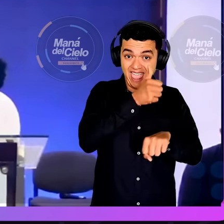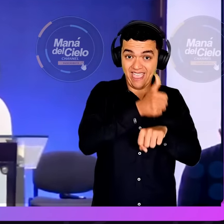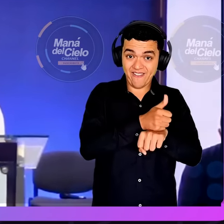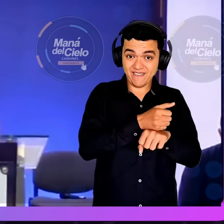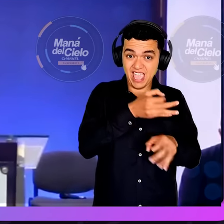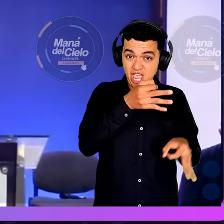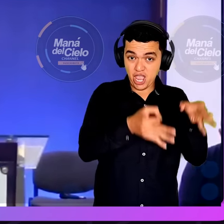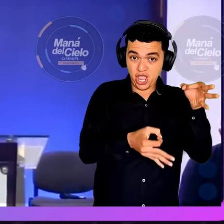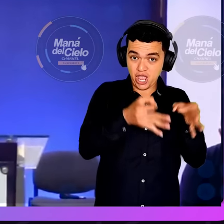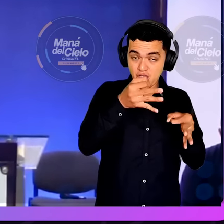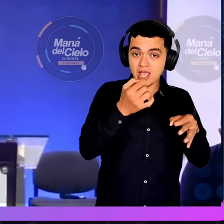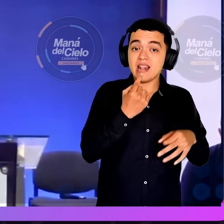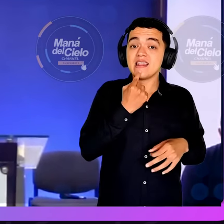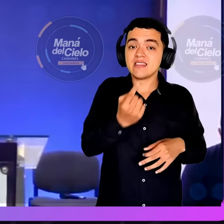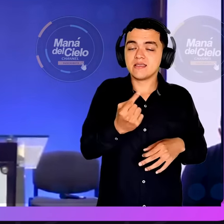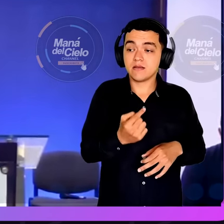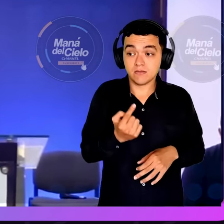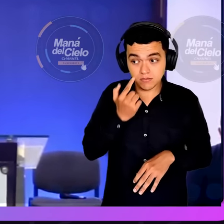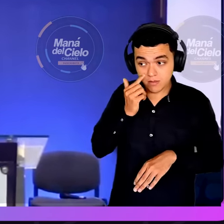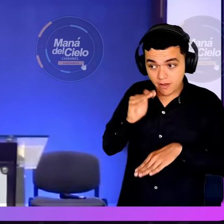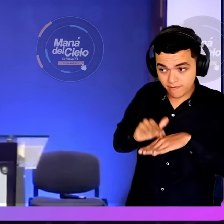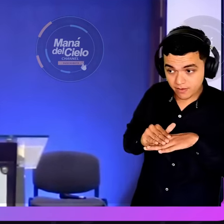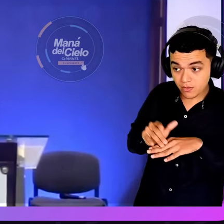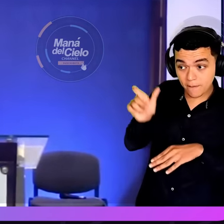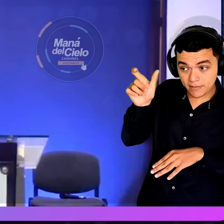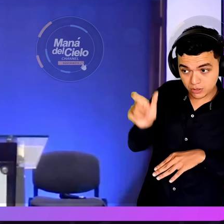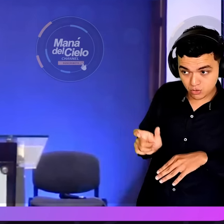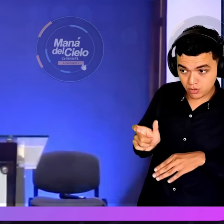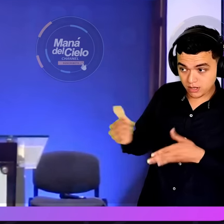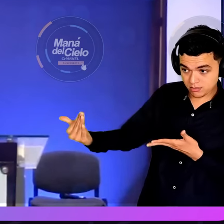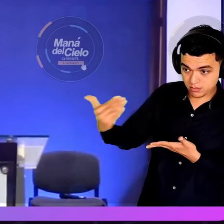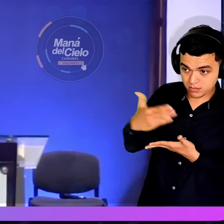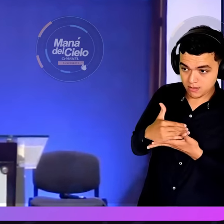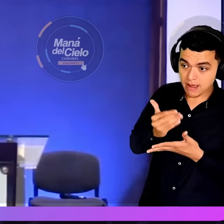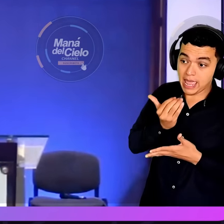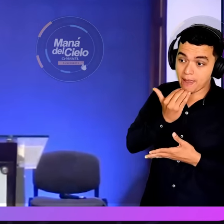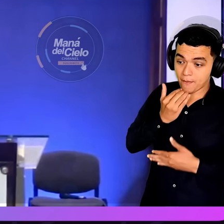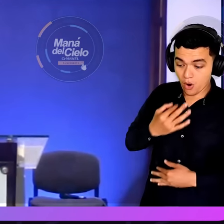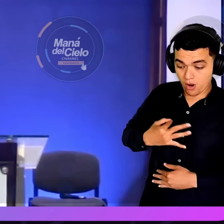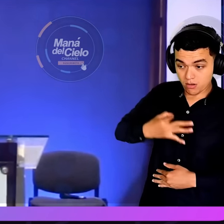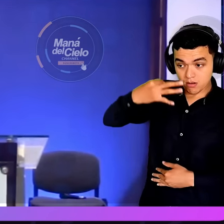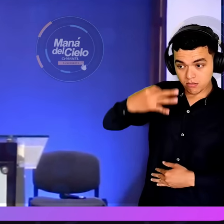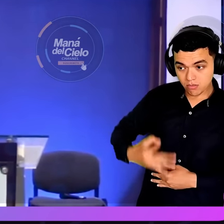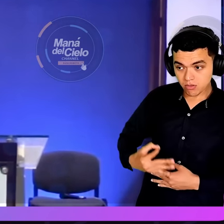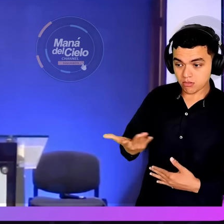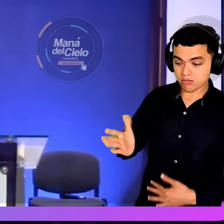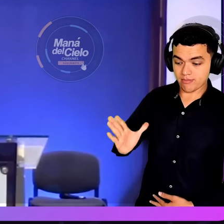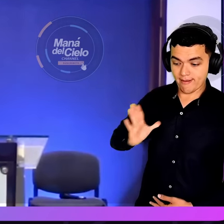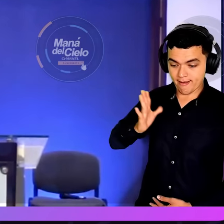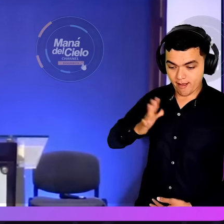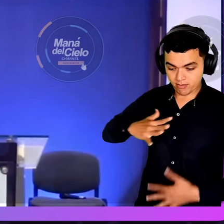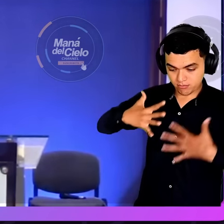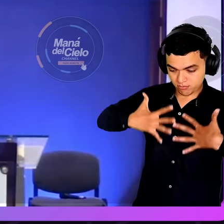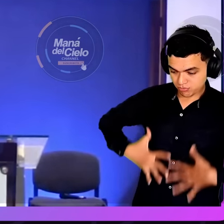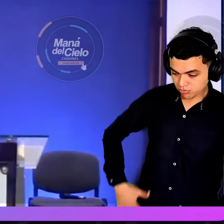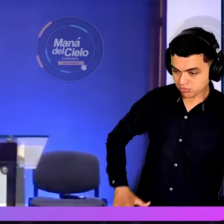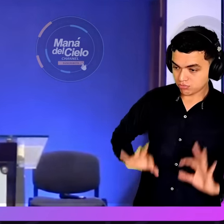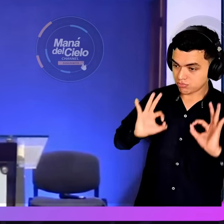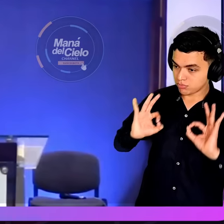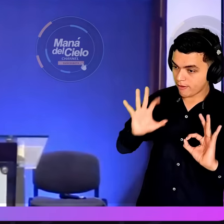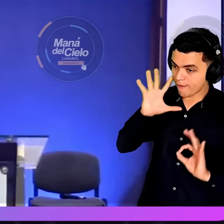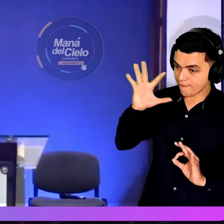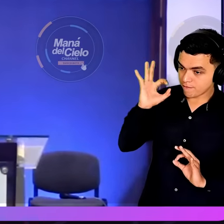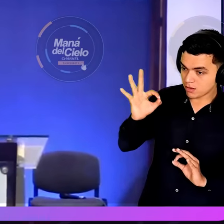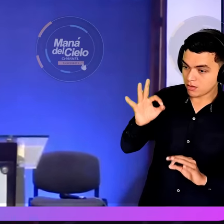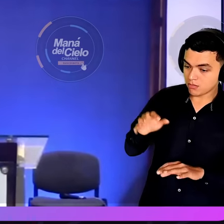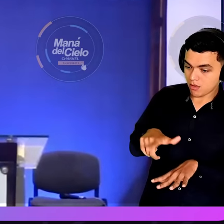al siervo que tenía: hazme el favor y te ubicas en la puerta del consultorio, de acuerdo. Te ubicas en la parte de allá. Cuando tú